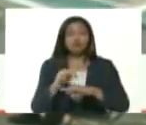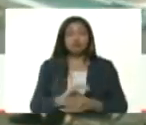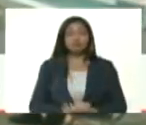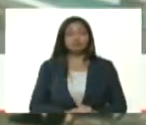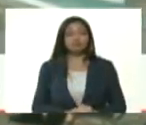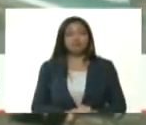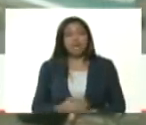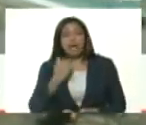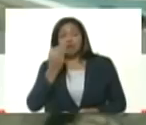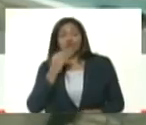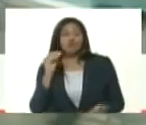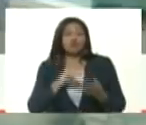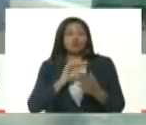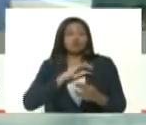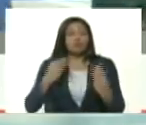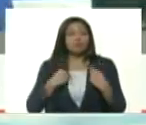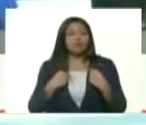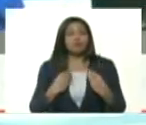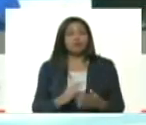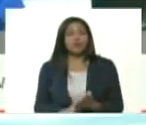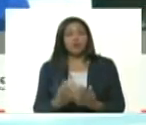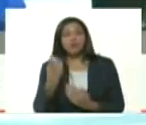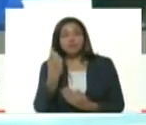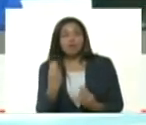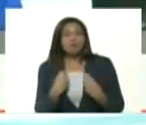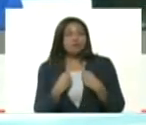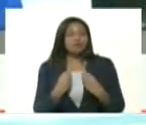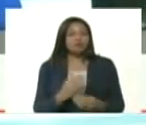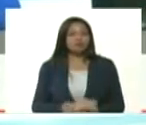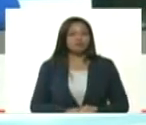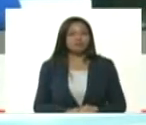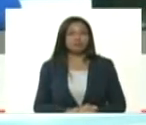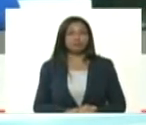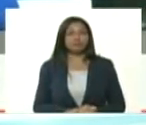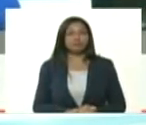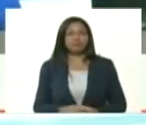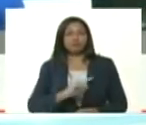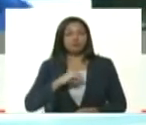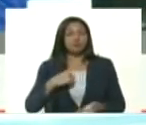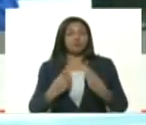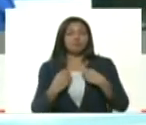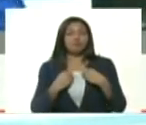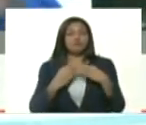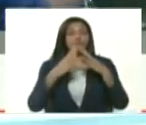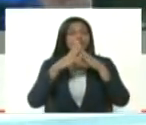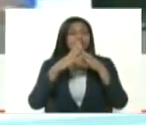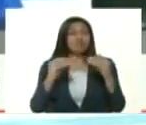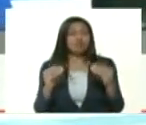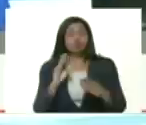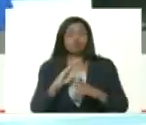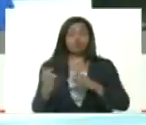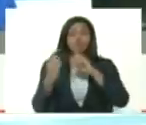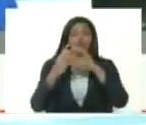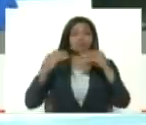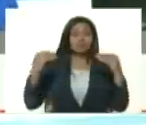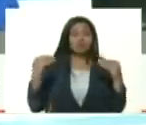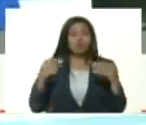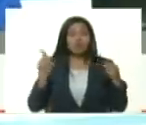Si algo nos tocaba vivir o nos faltaba por vivir, hemos vivido de todo, hemos enfrentado de